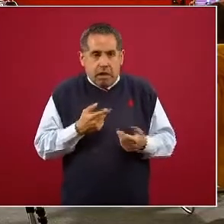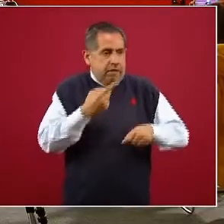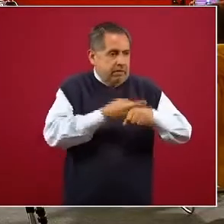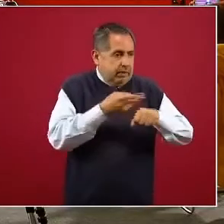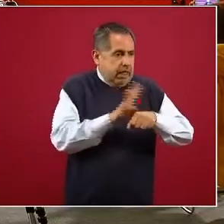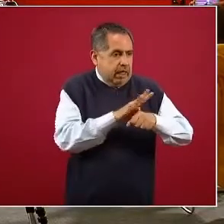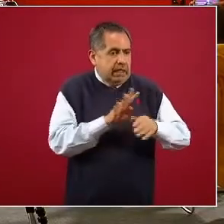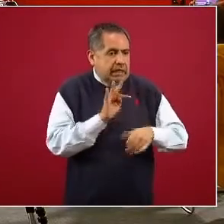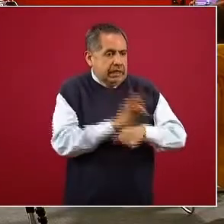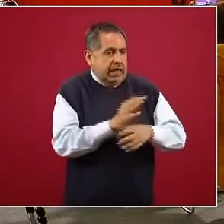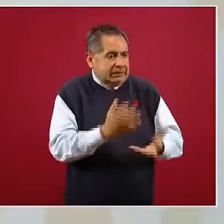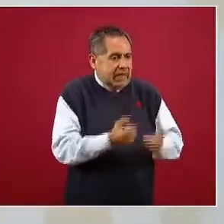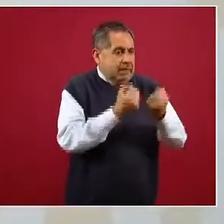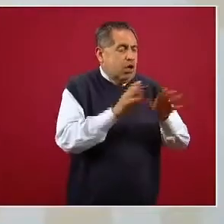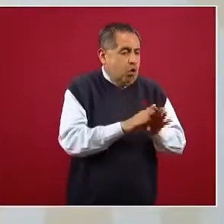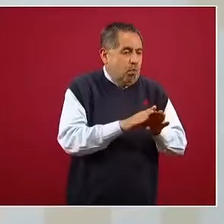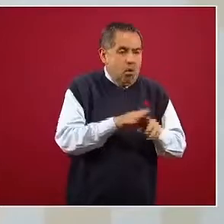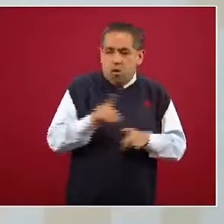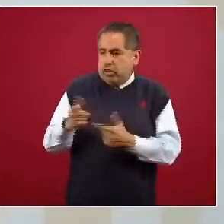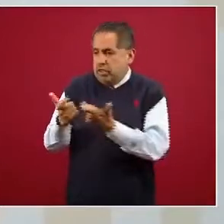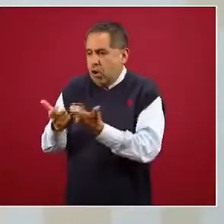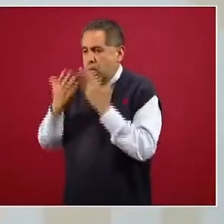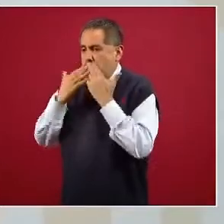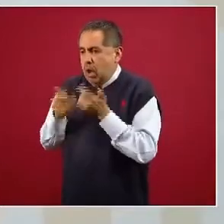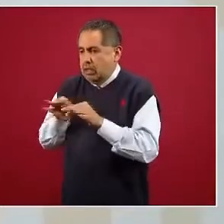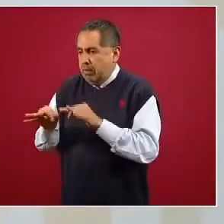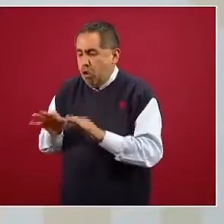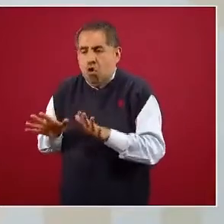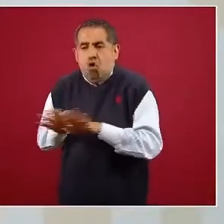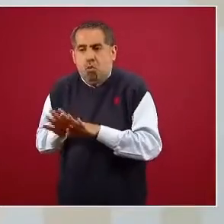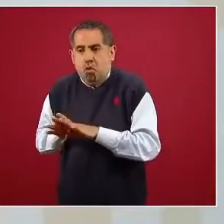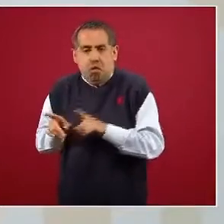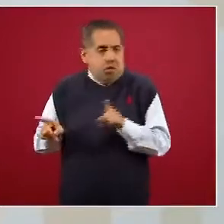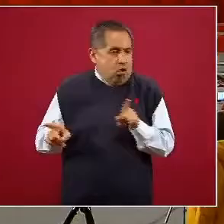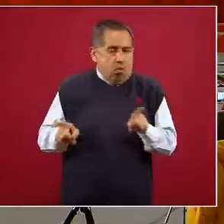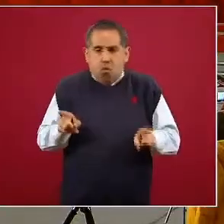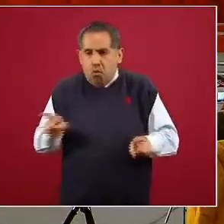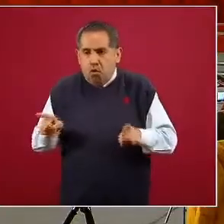viven de una manera muy aguda.